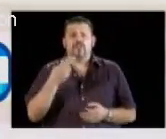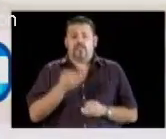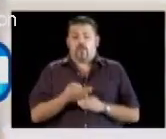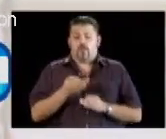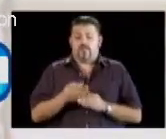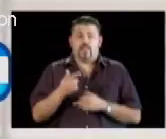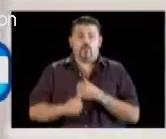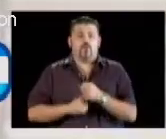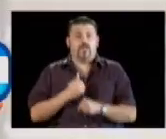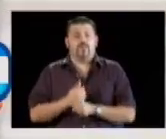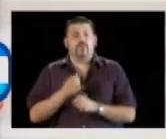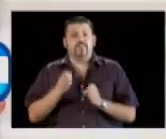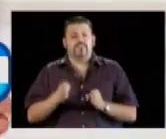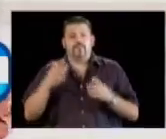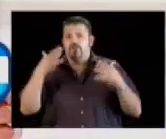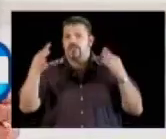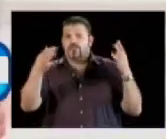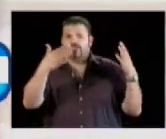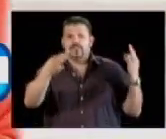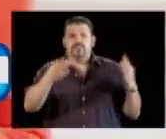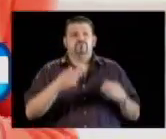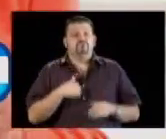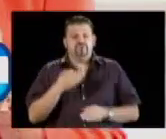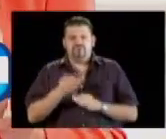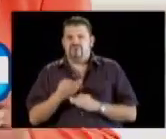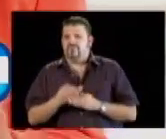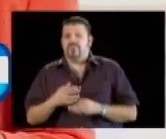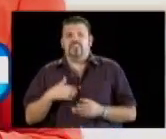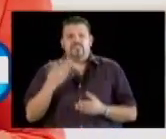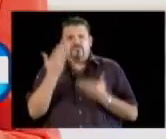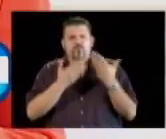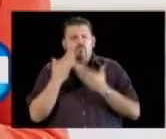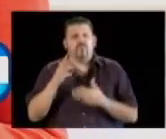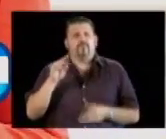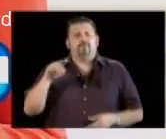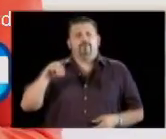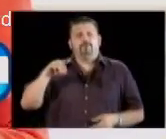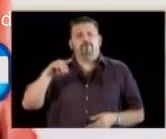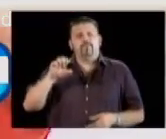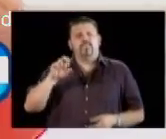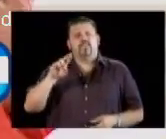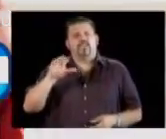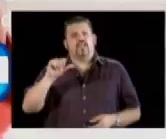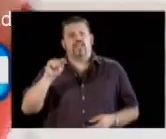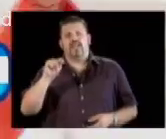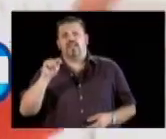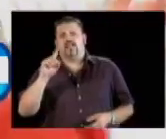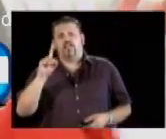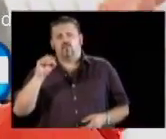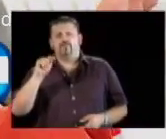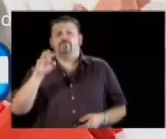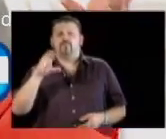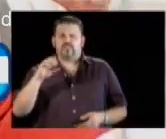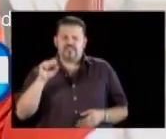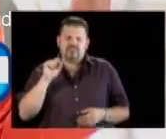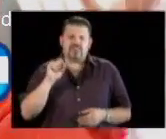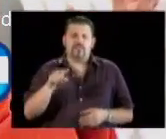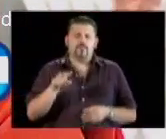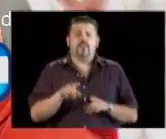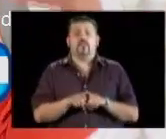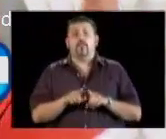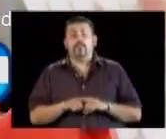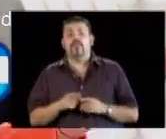graduarse de administración con una especialización en mercadotecnia. Ella también se divorció